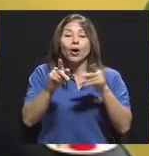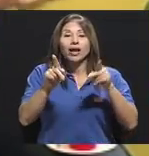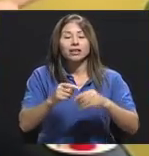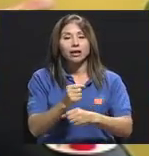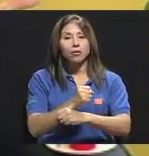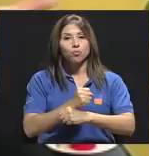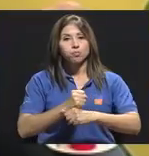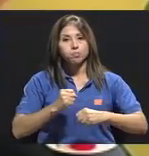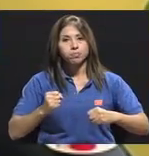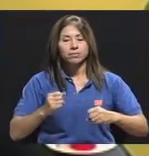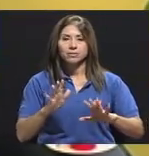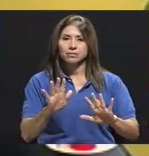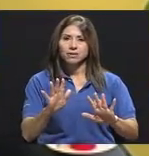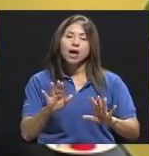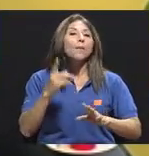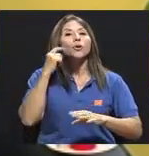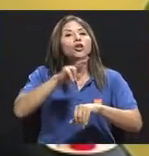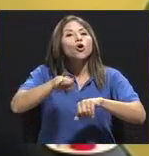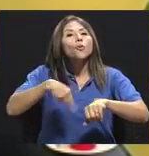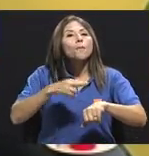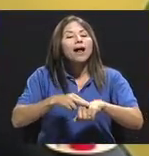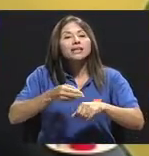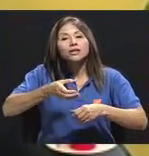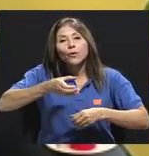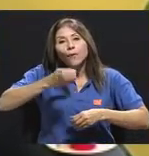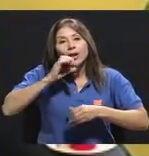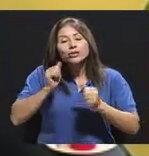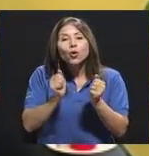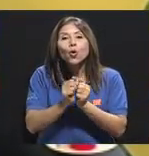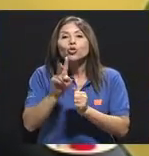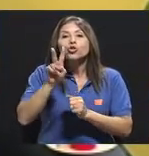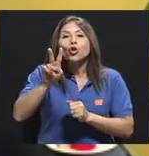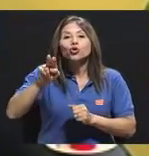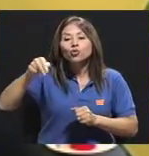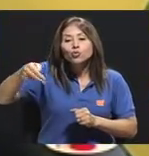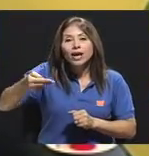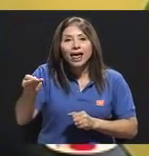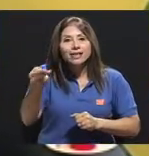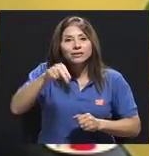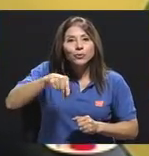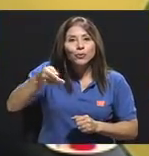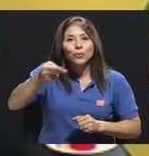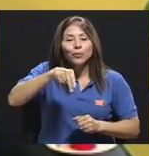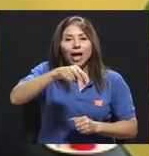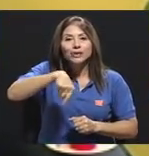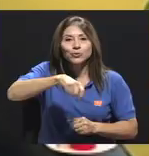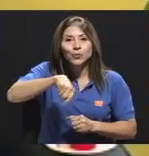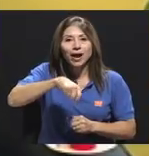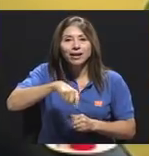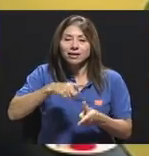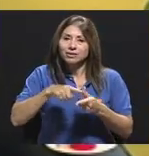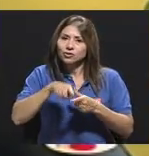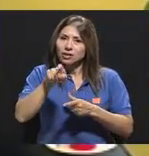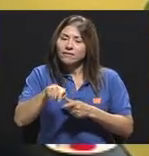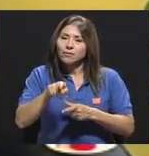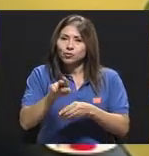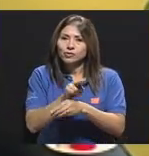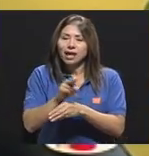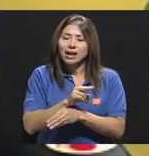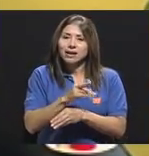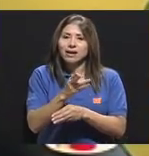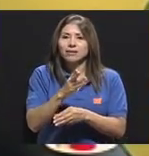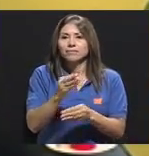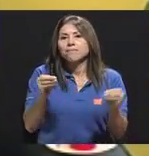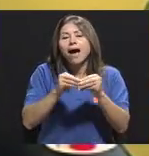porque lo normal es un fresquito de dos cucharaditas entonces casi que ahí tenemos que recurrir a usar cosas más naturales verdad o algún urante en cantidades